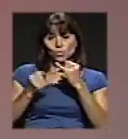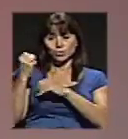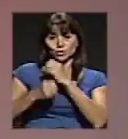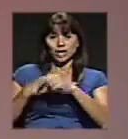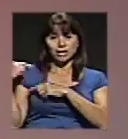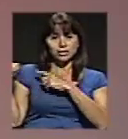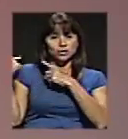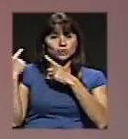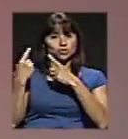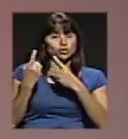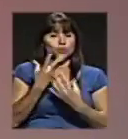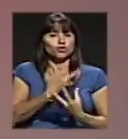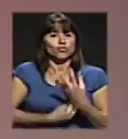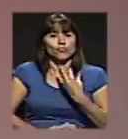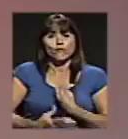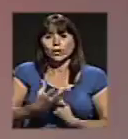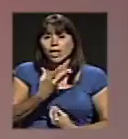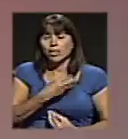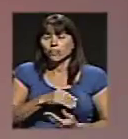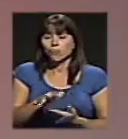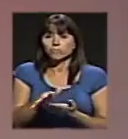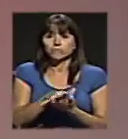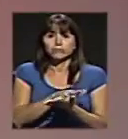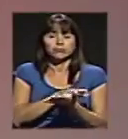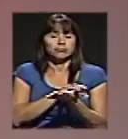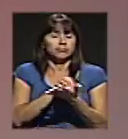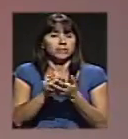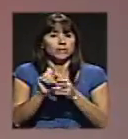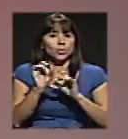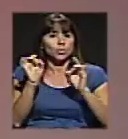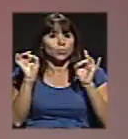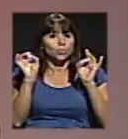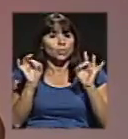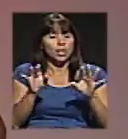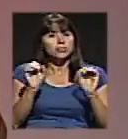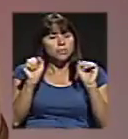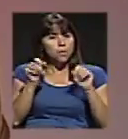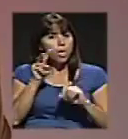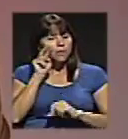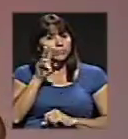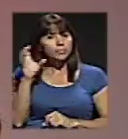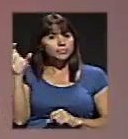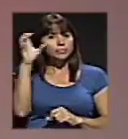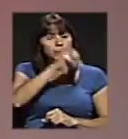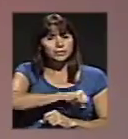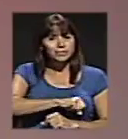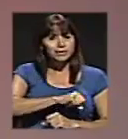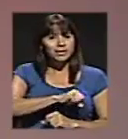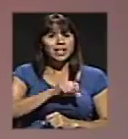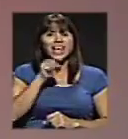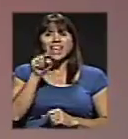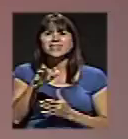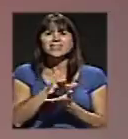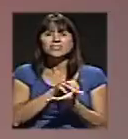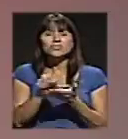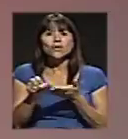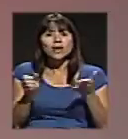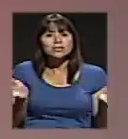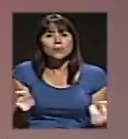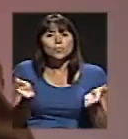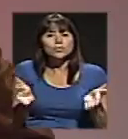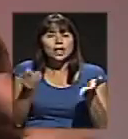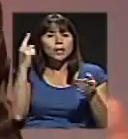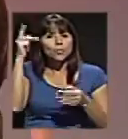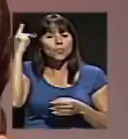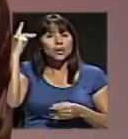años un deterioro tangible, un deterioro palpable, que ha sido impulsado por políticas que han